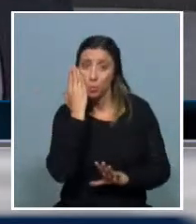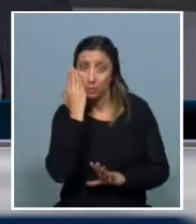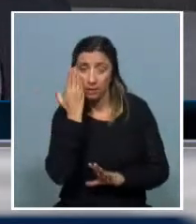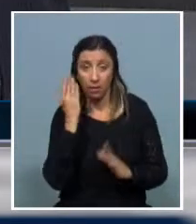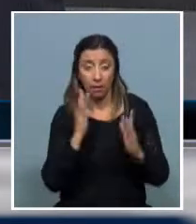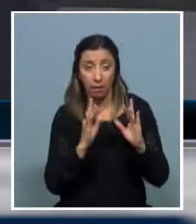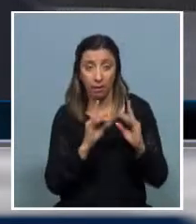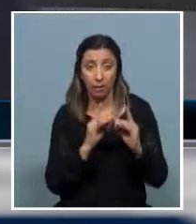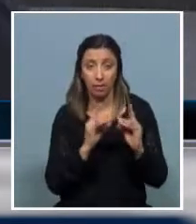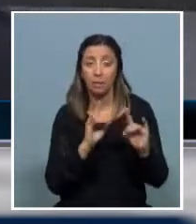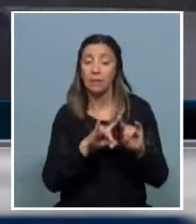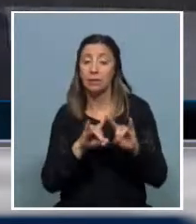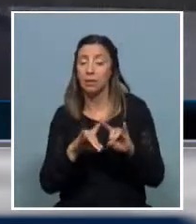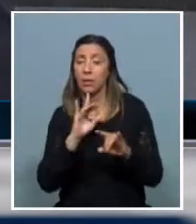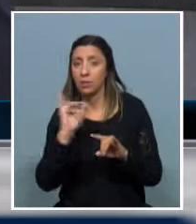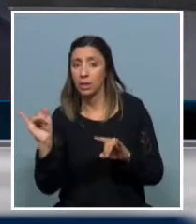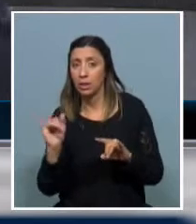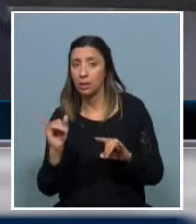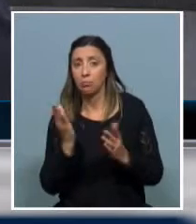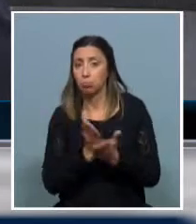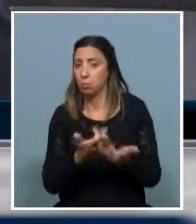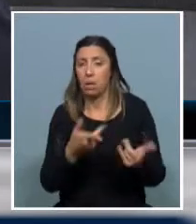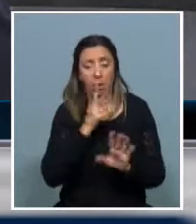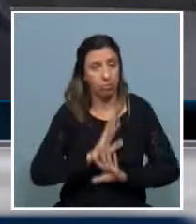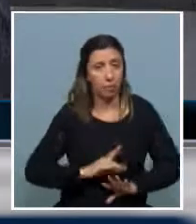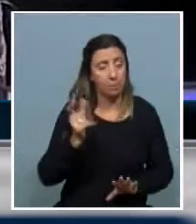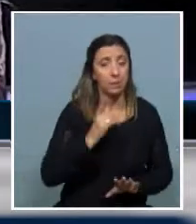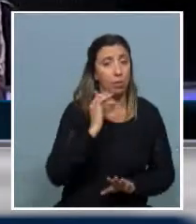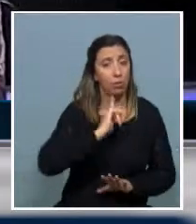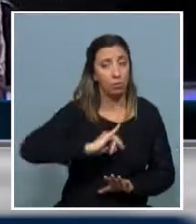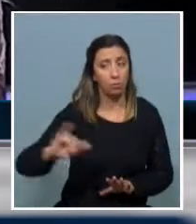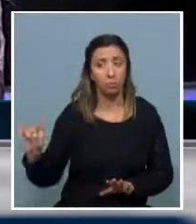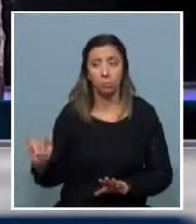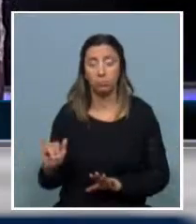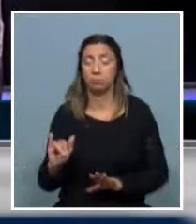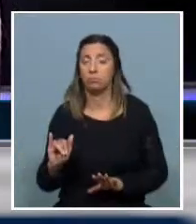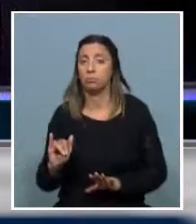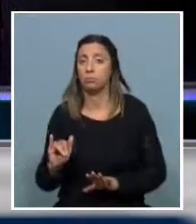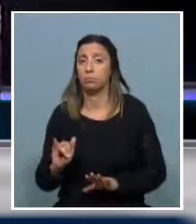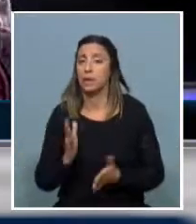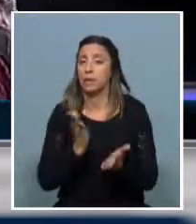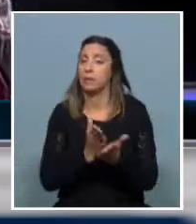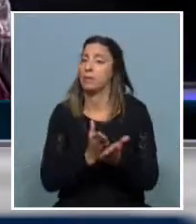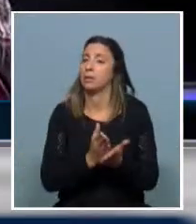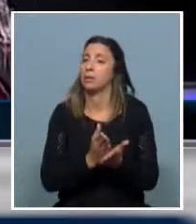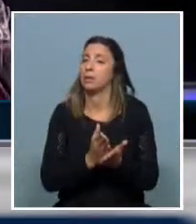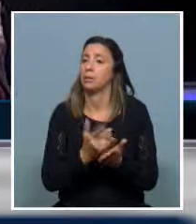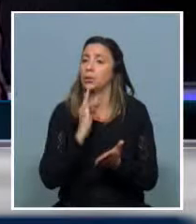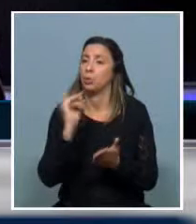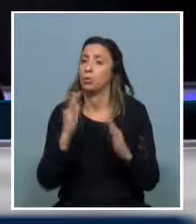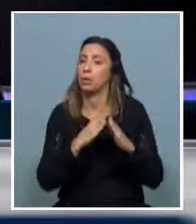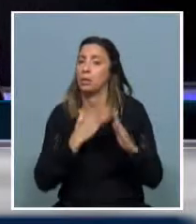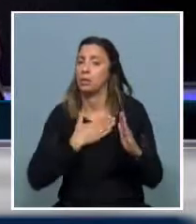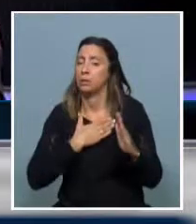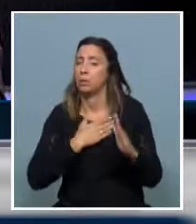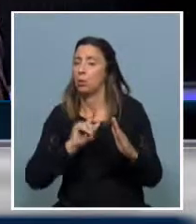claramente expresado que la denuncia no genera ningún derecho. Uh-huh. Aquel que haga una denuncia no le genera el derecho de decir, porque denuncié esta casa,